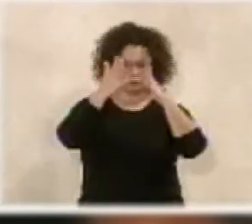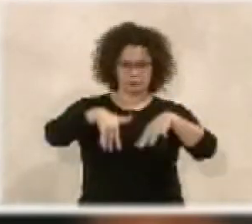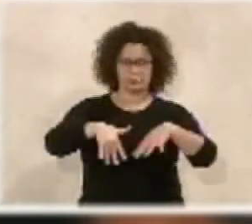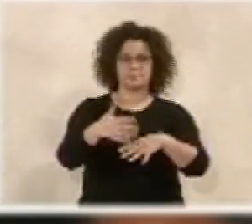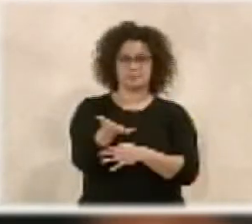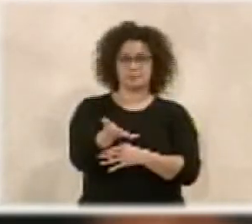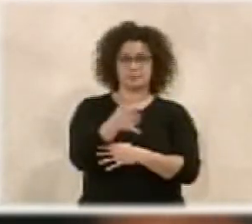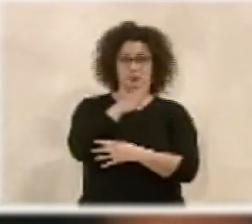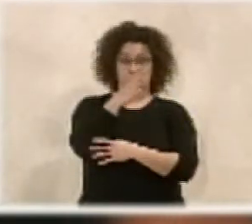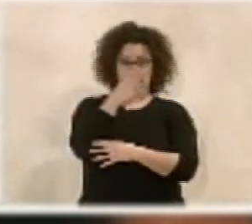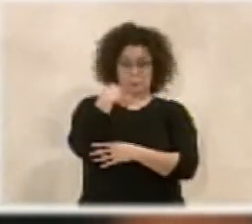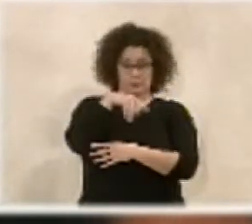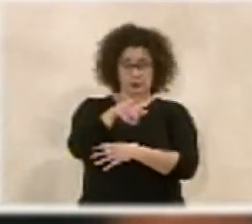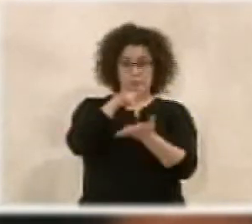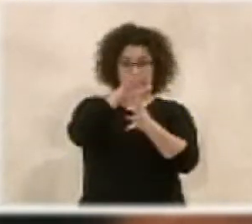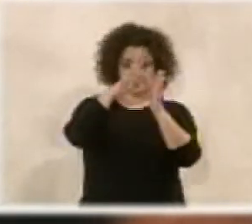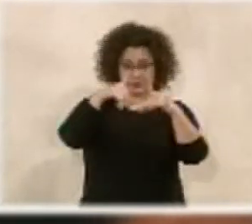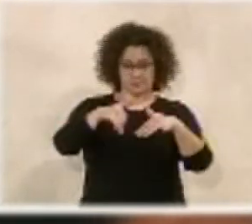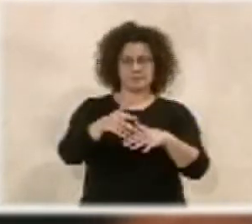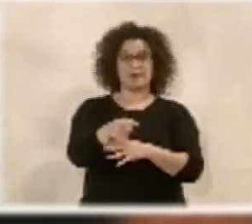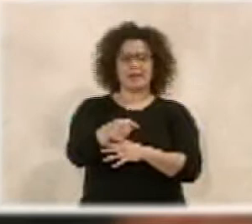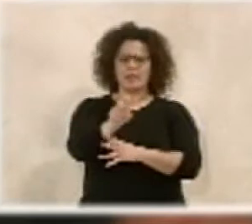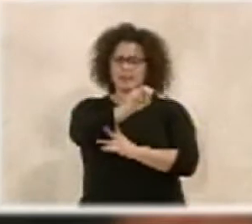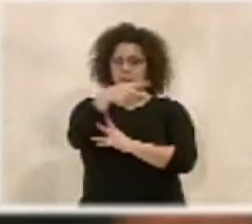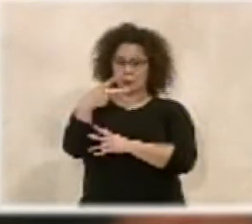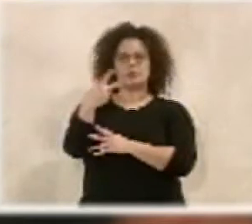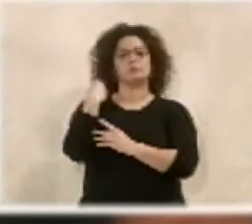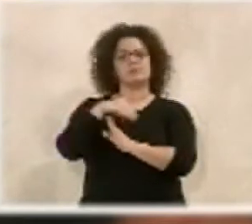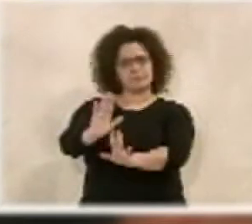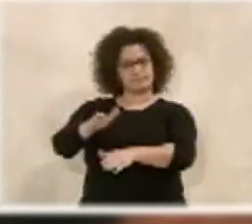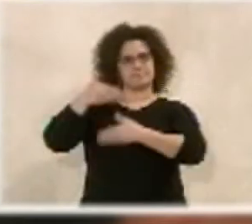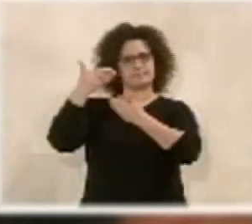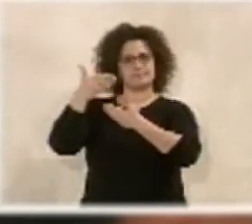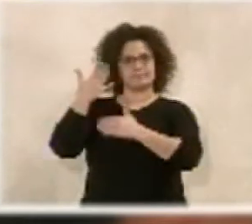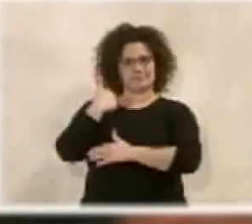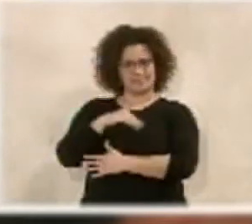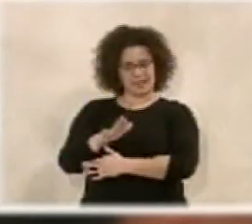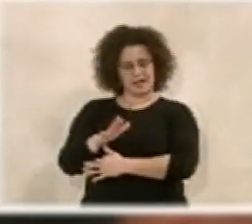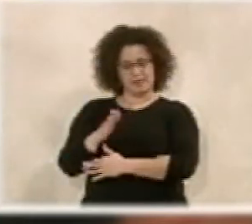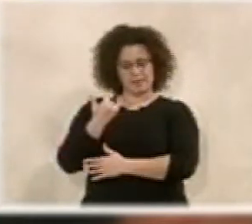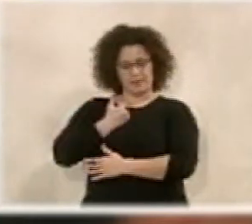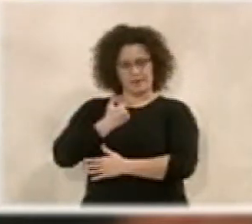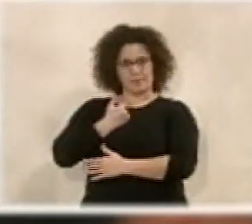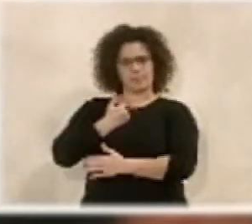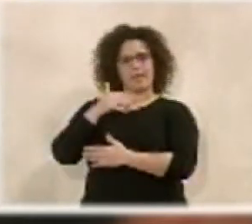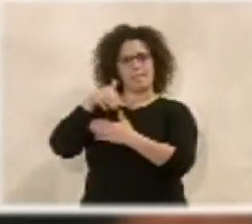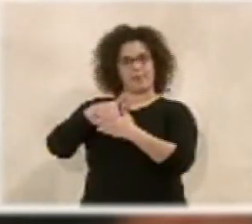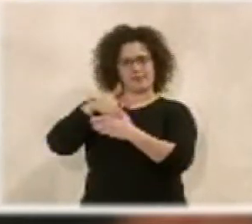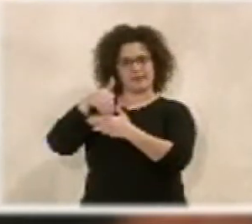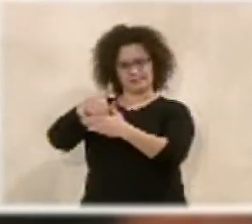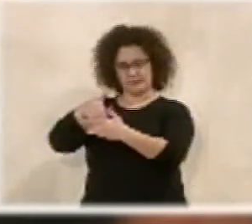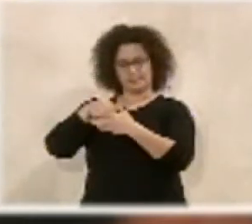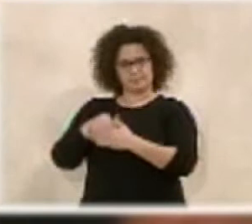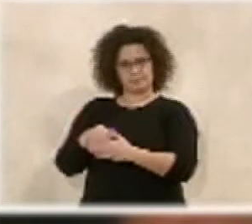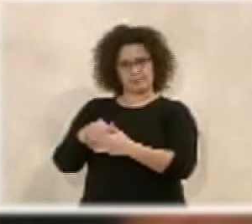habían motivado ese hundimiento. Ese diagnóstico ya lo tenemos, ya obra en el expediente que hay en el área